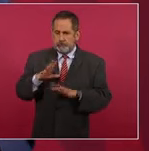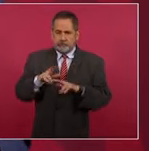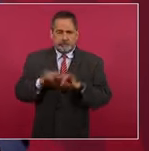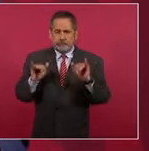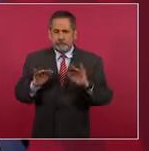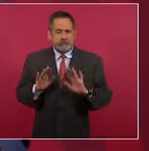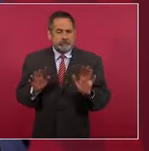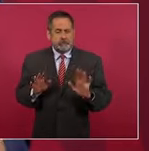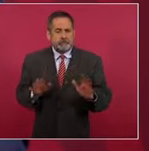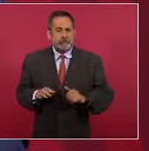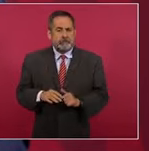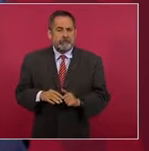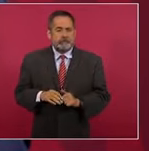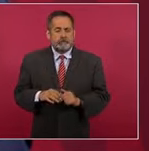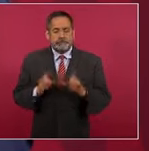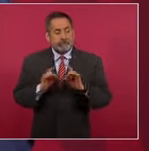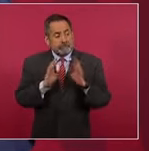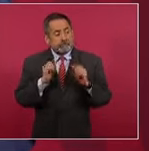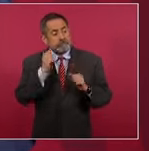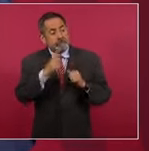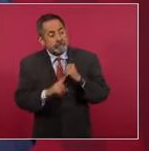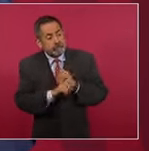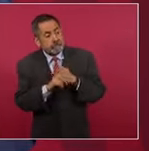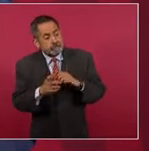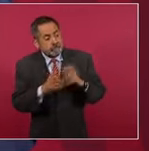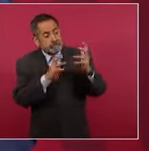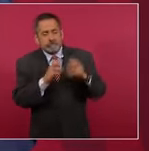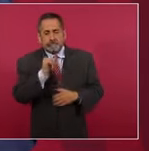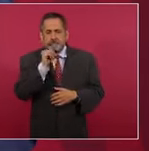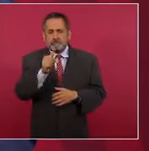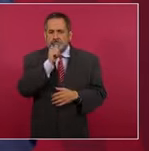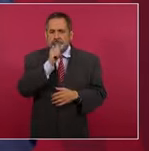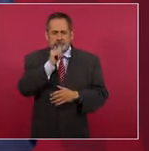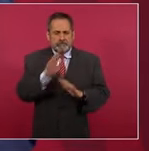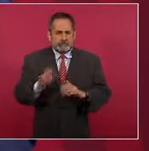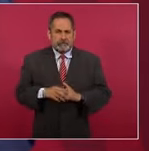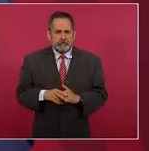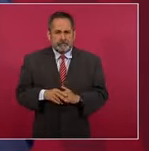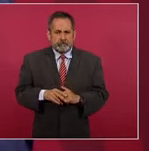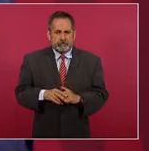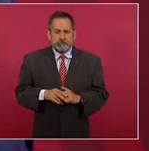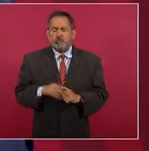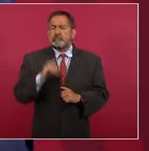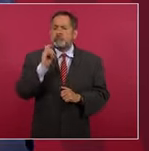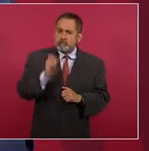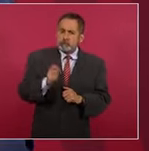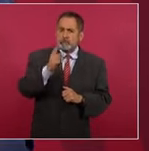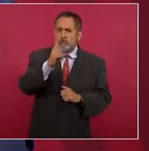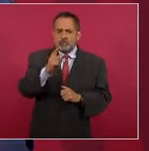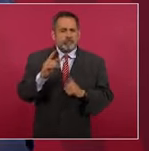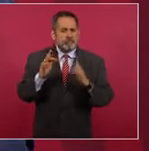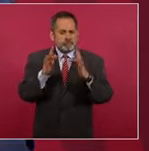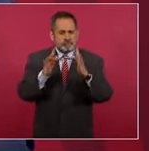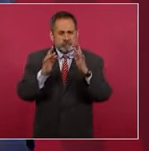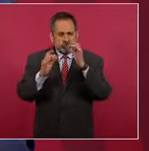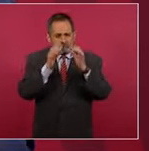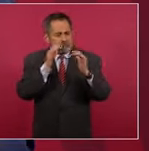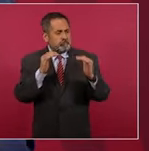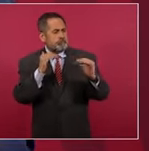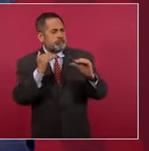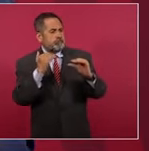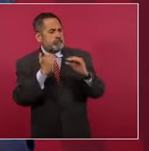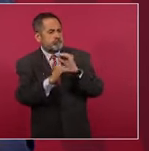ninguna reacción. Ha habido una comunicación con